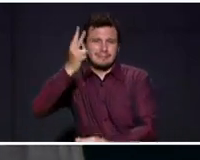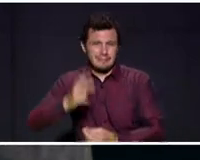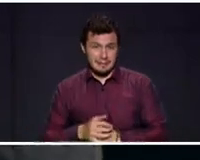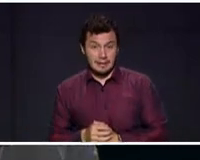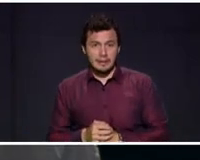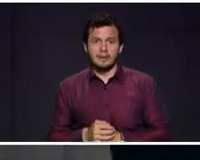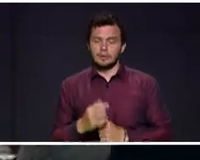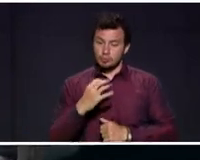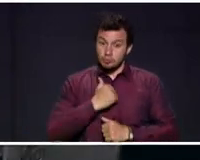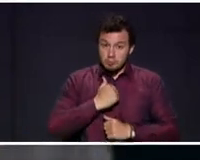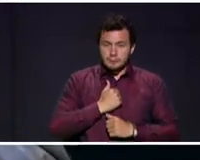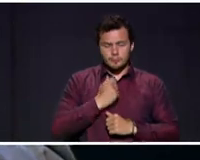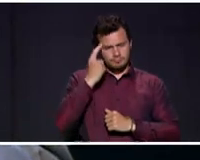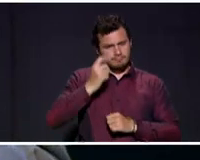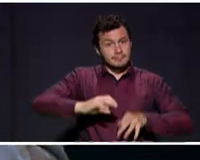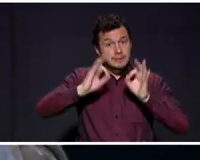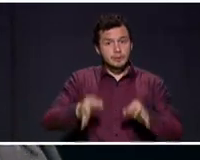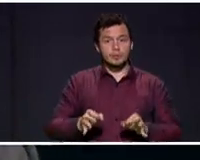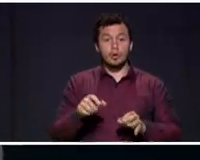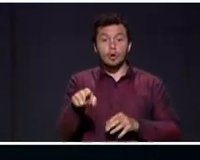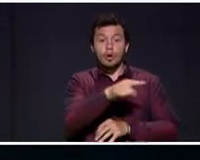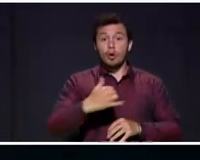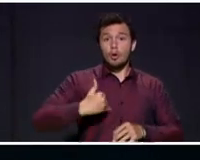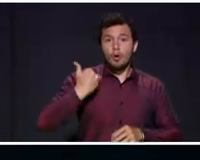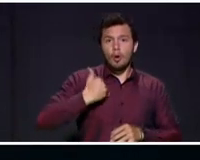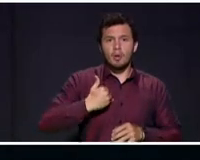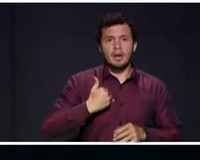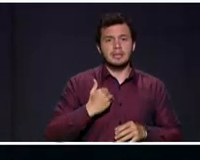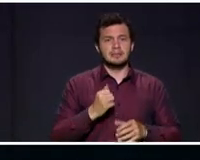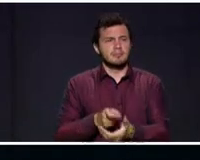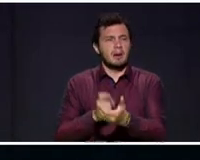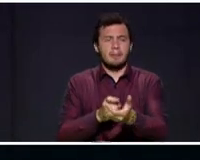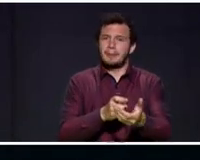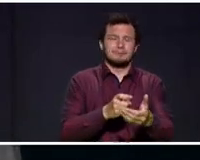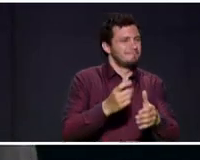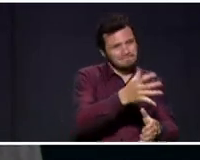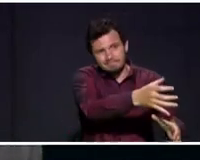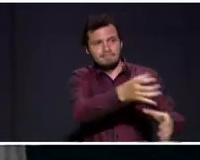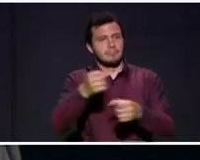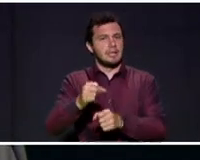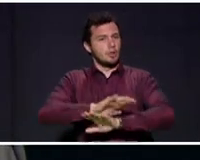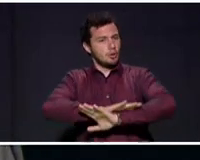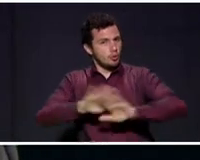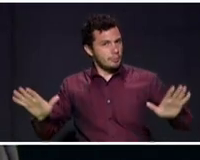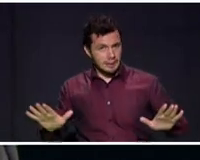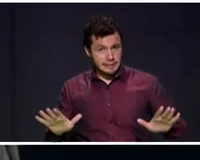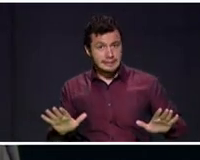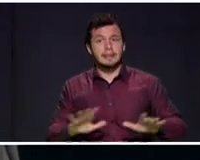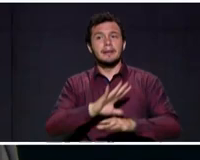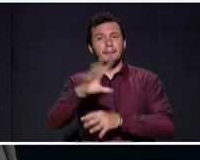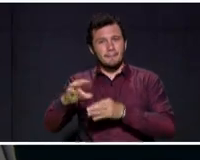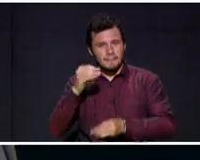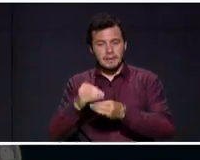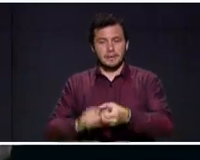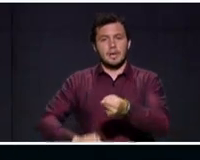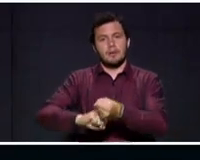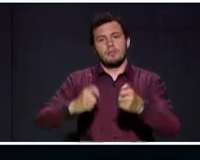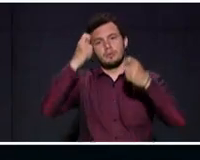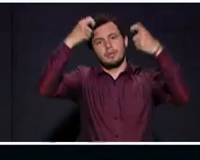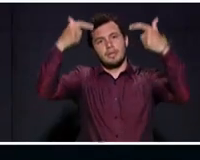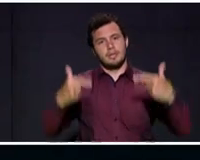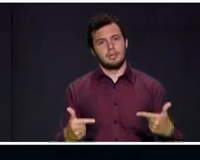todo oportunidad para sacar a los jóvenes del conflicto pero también toda la autoridad del estado para articular los mecanismos necesarios para